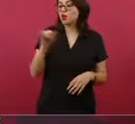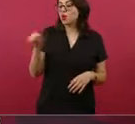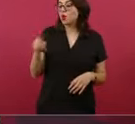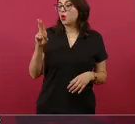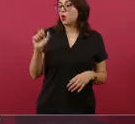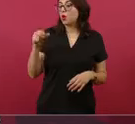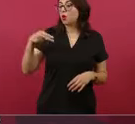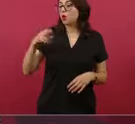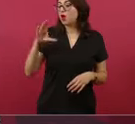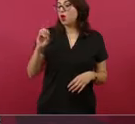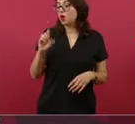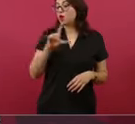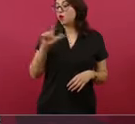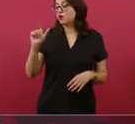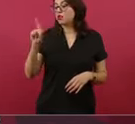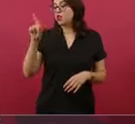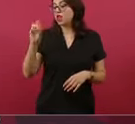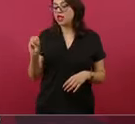el abogado